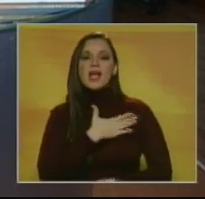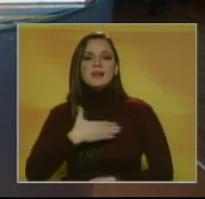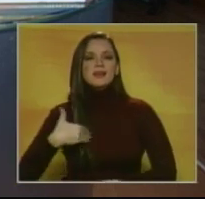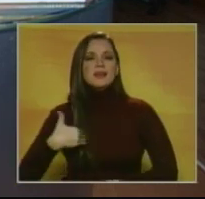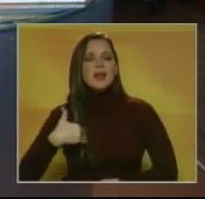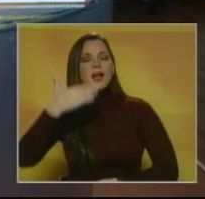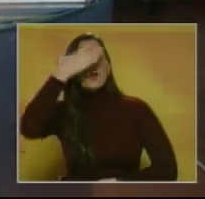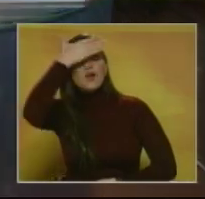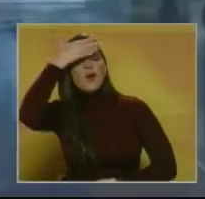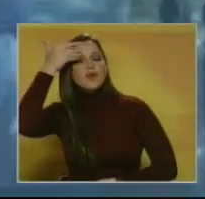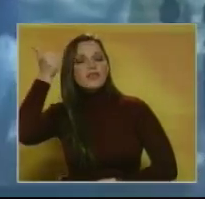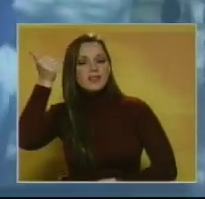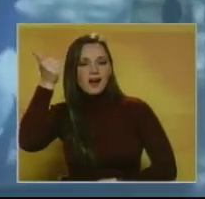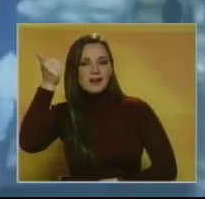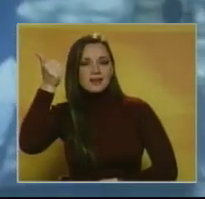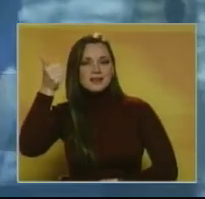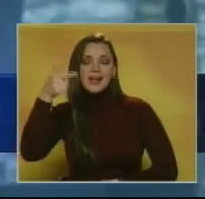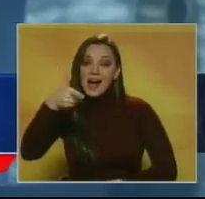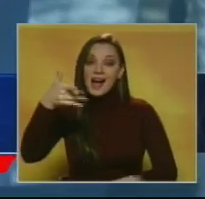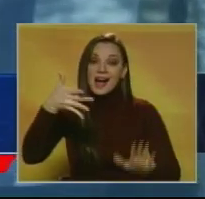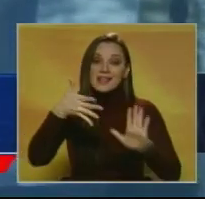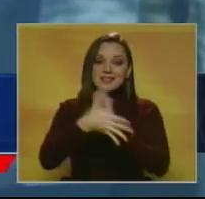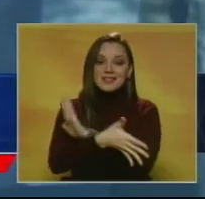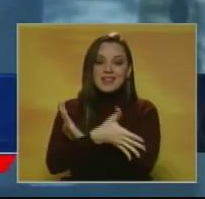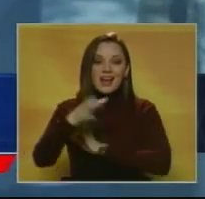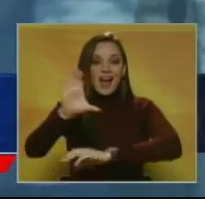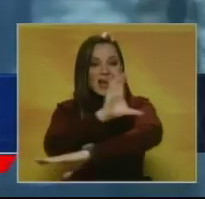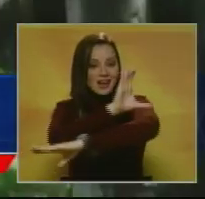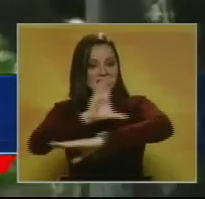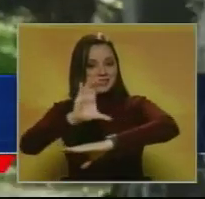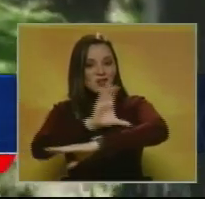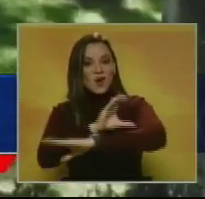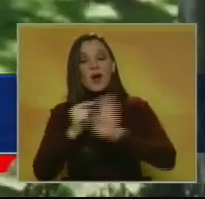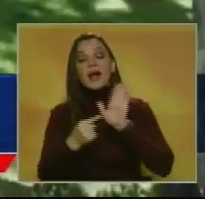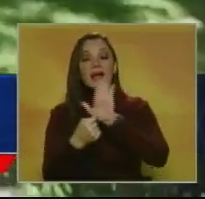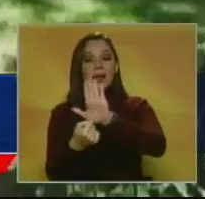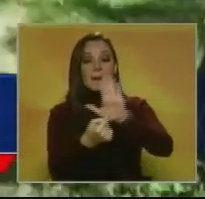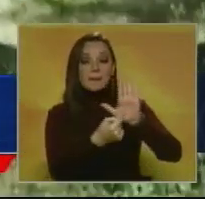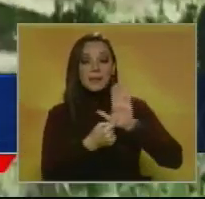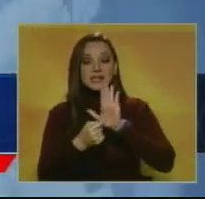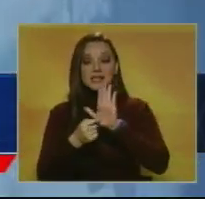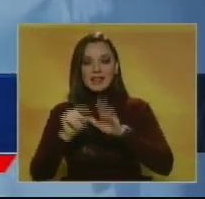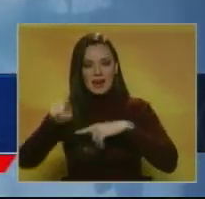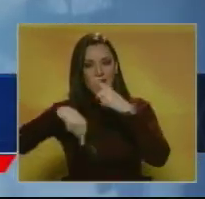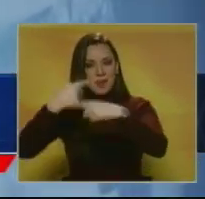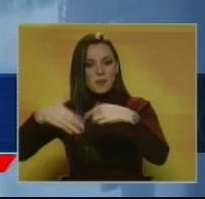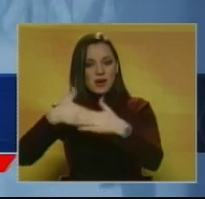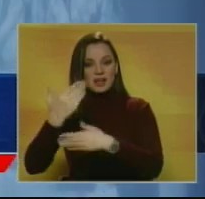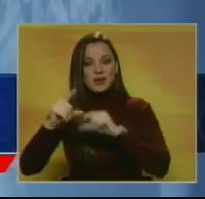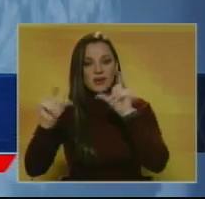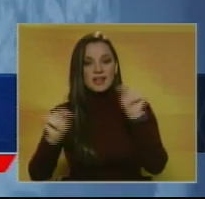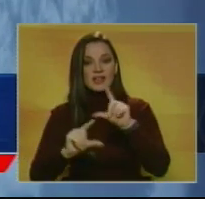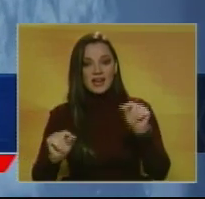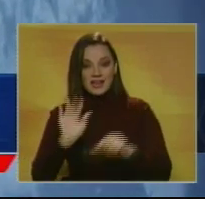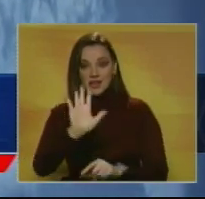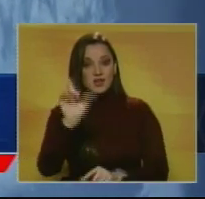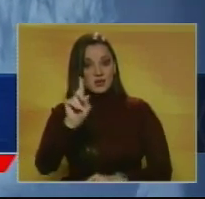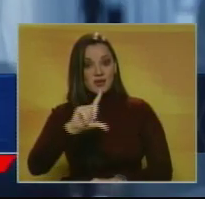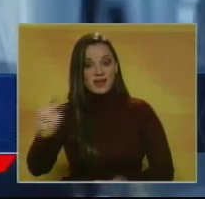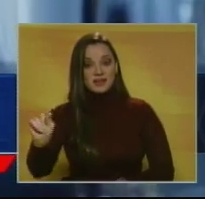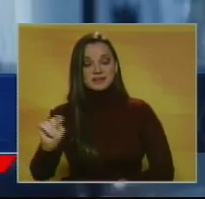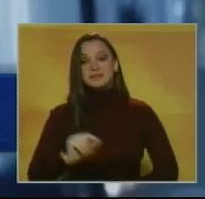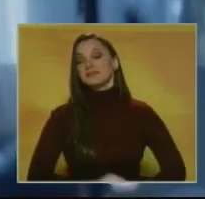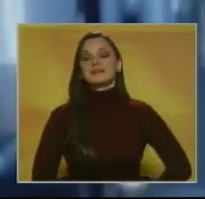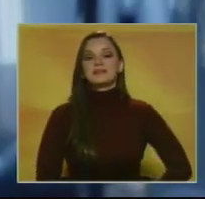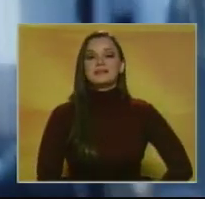Así se titula una nueva producción que nos presentará Federica Guzmán en Estrenos y Estrellas. Quédense con nosotros, ya venimos.